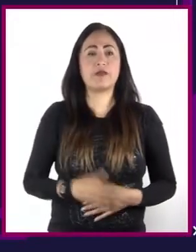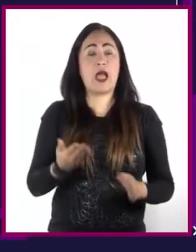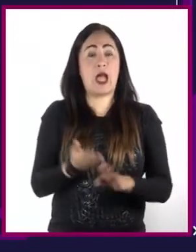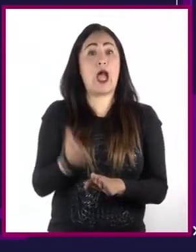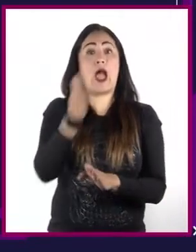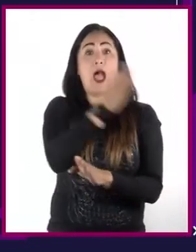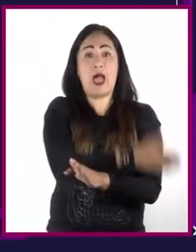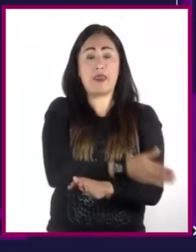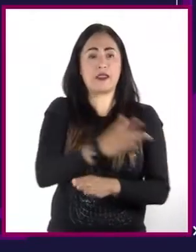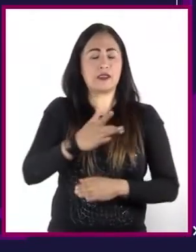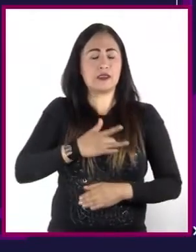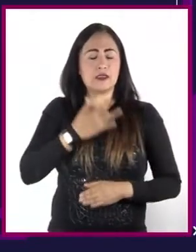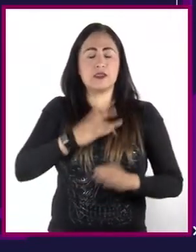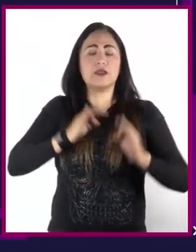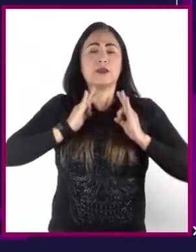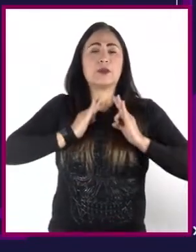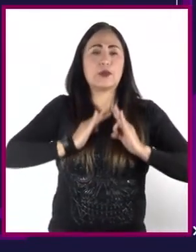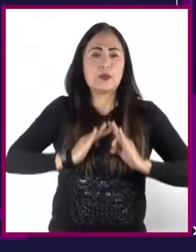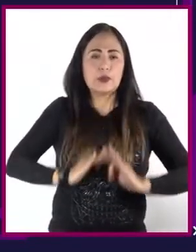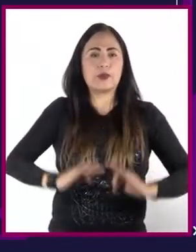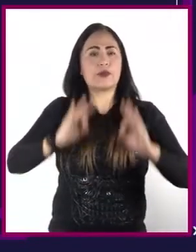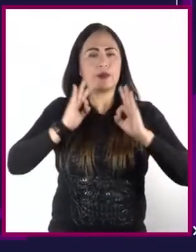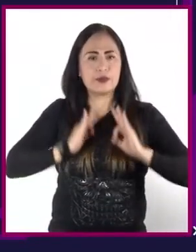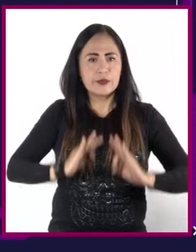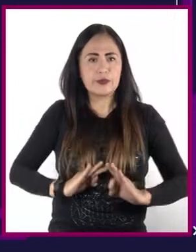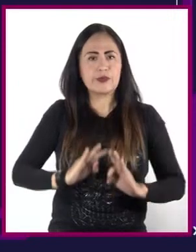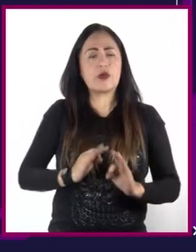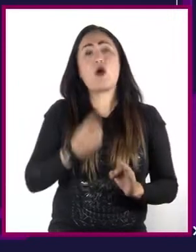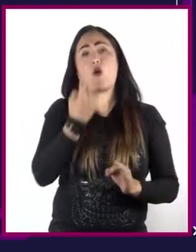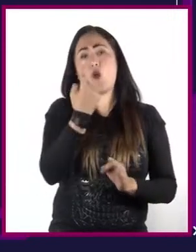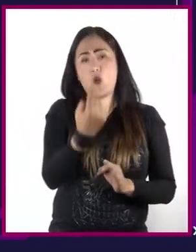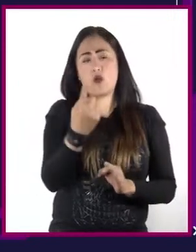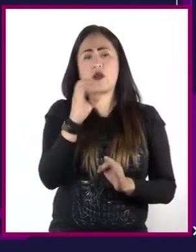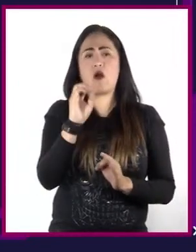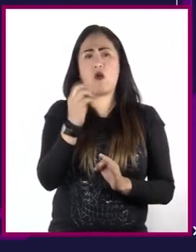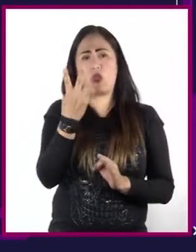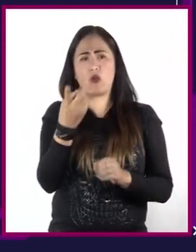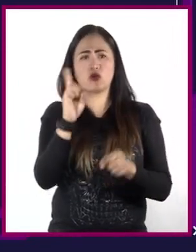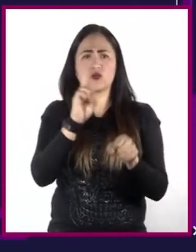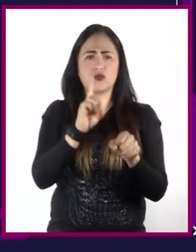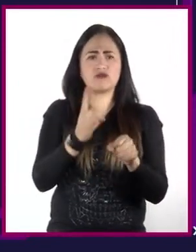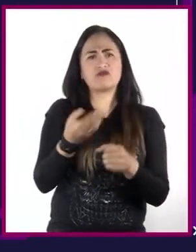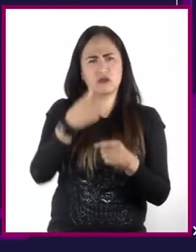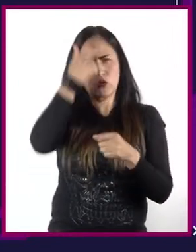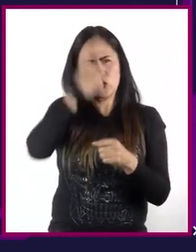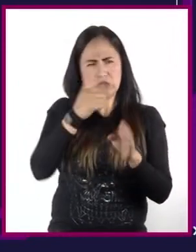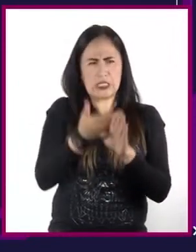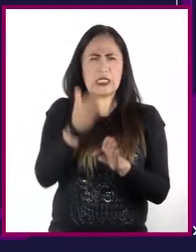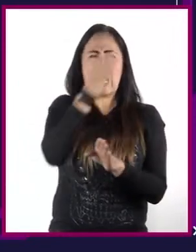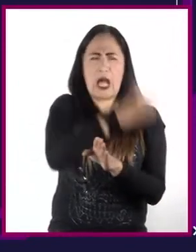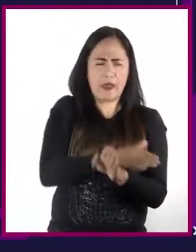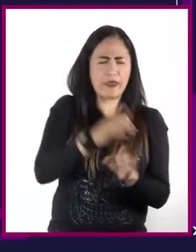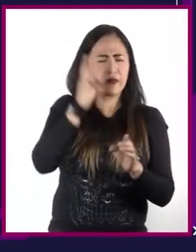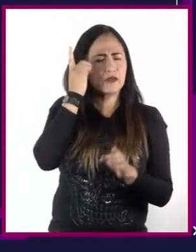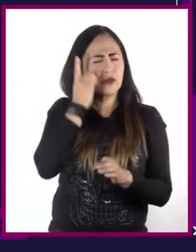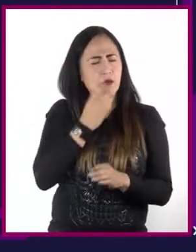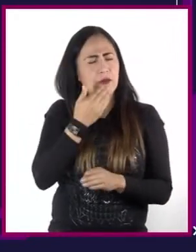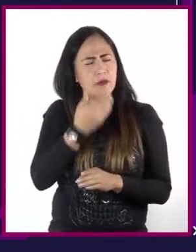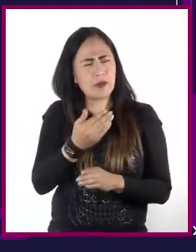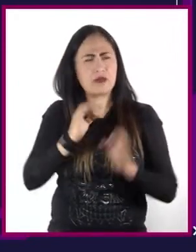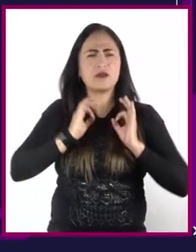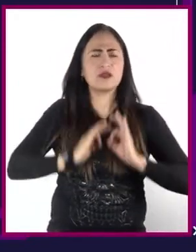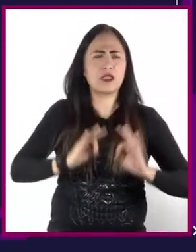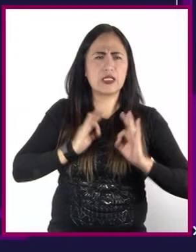previa y consciente. 1 o 2 noches previas dormir bien y relajarse. Pueden escuchar